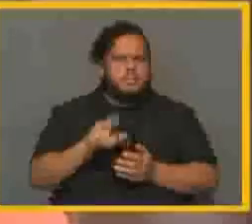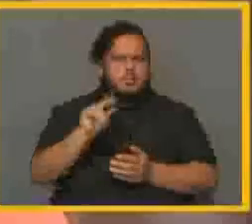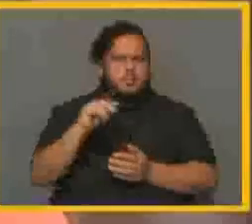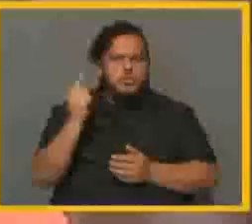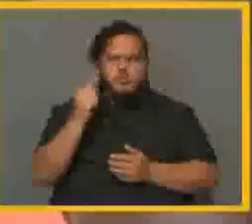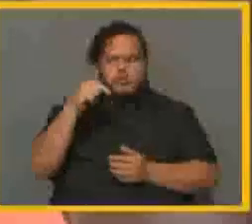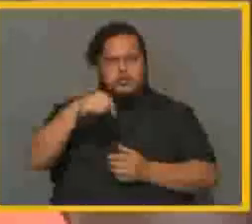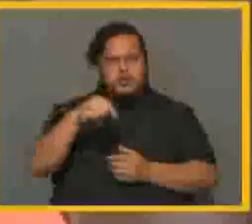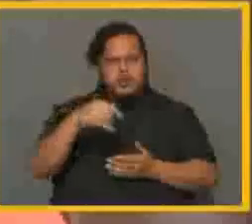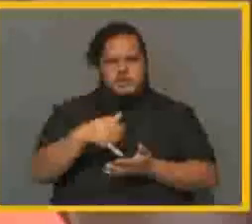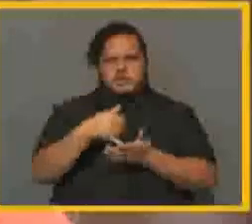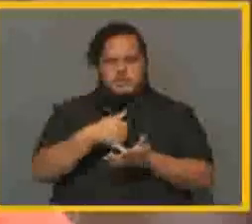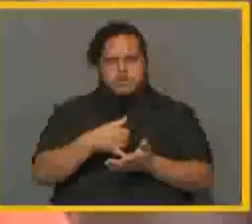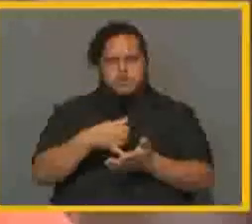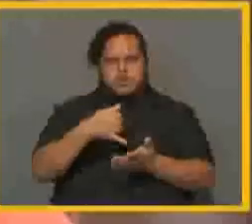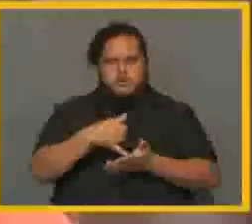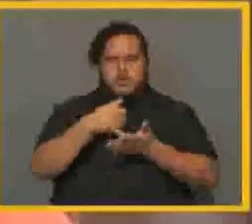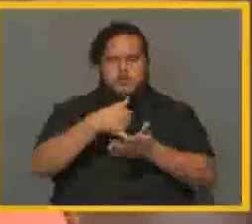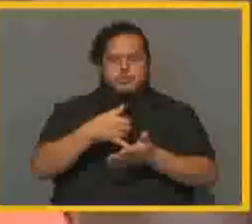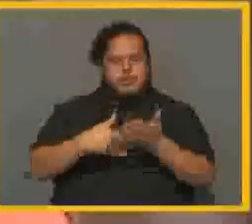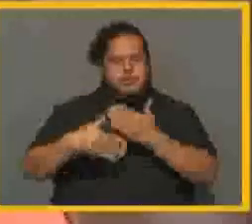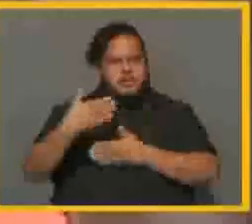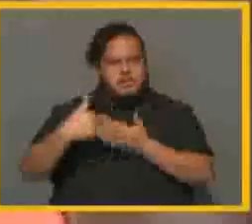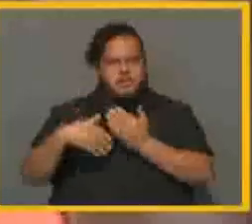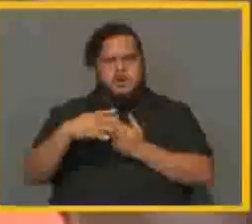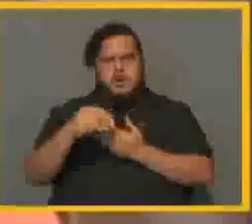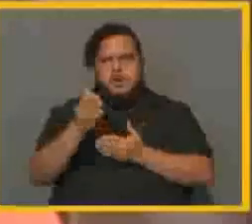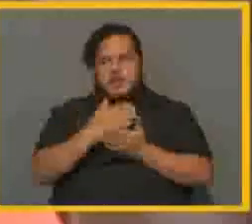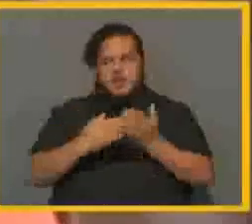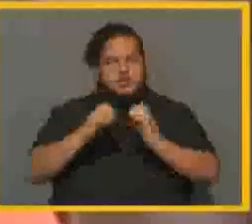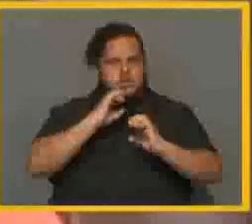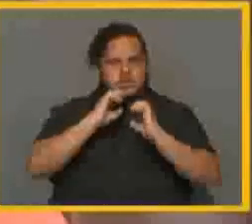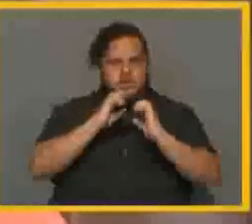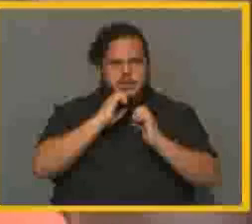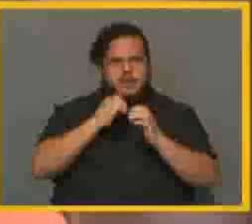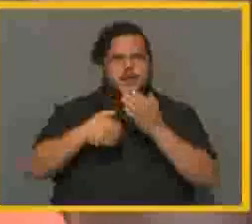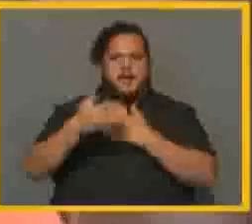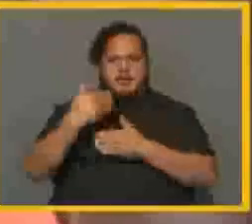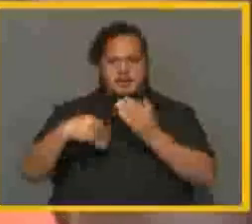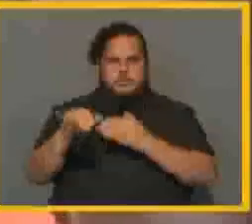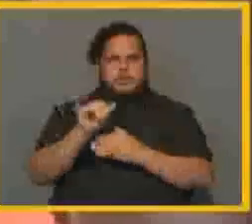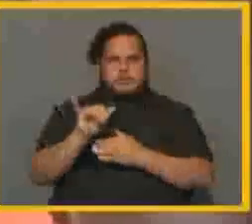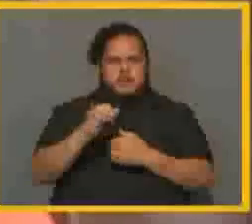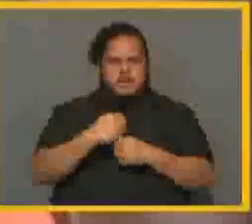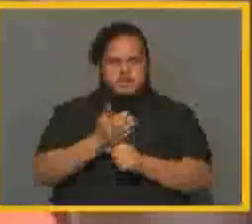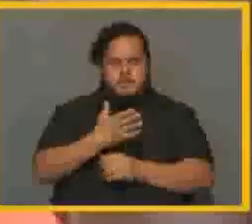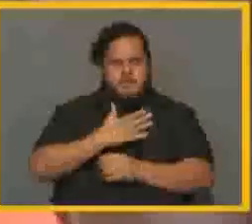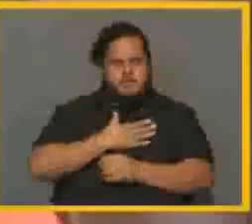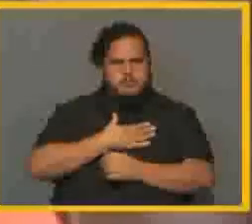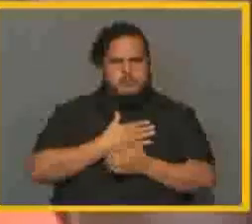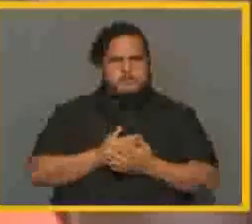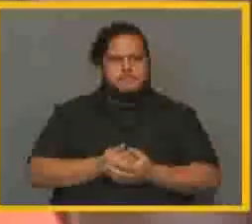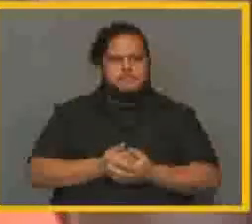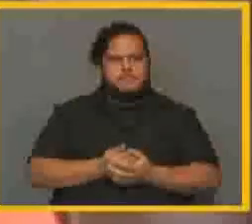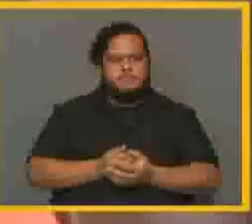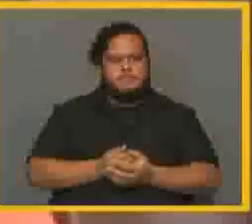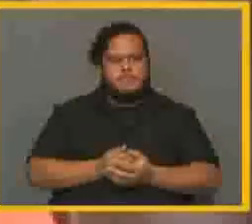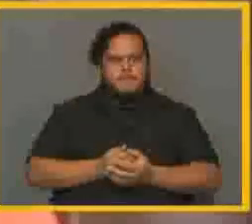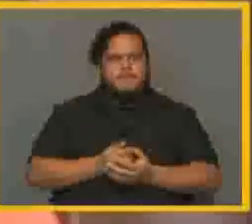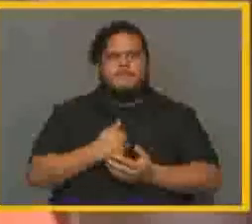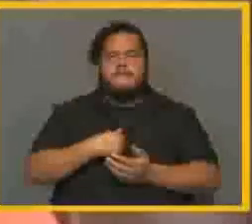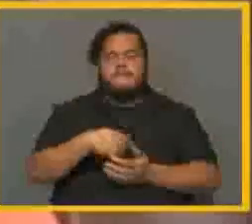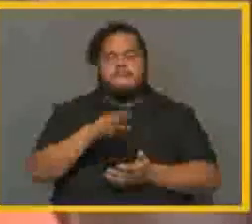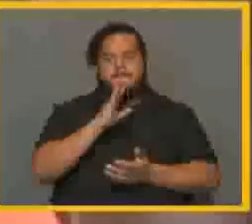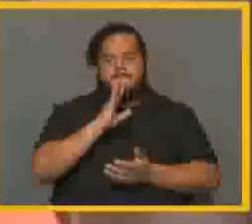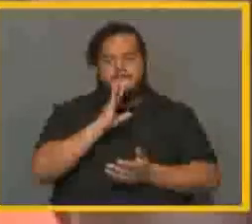en este torneo, sino en torneos anteriores y en algunas entrevistas anteriores también que me han hecho a mí. He